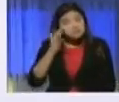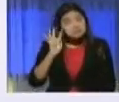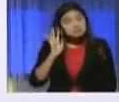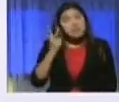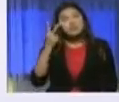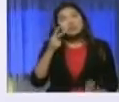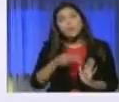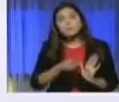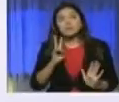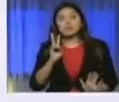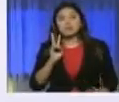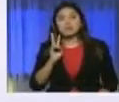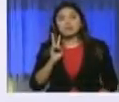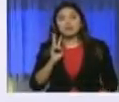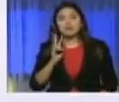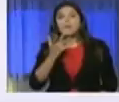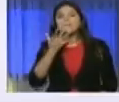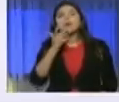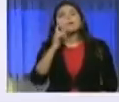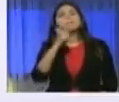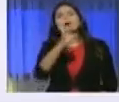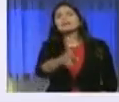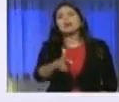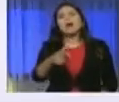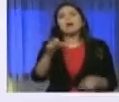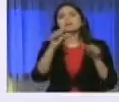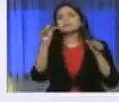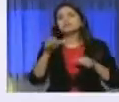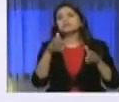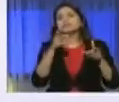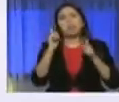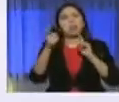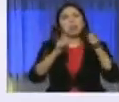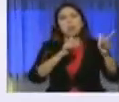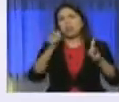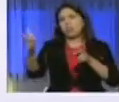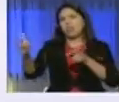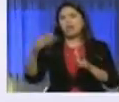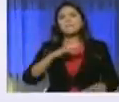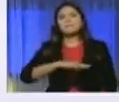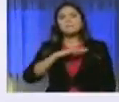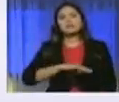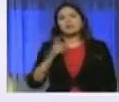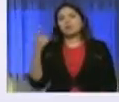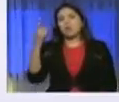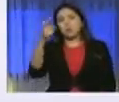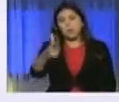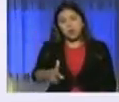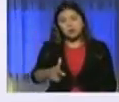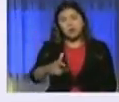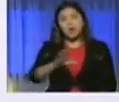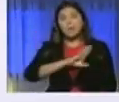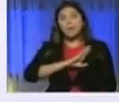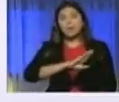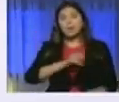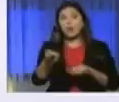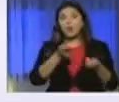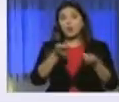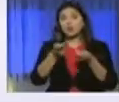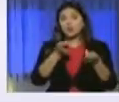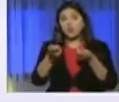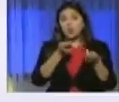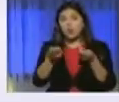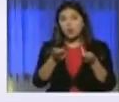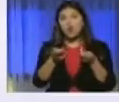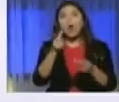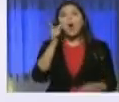Si el precio de los pasajes del sistema de transporte de la misión transporte estuviera en manos de